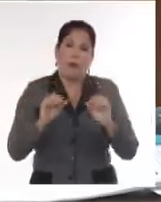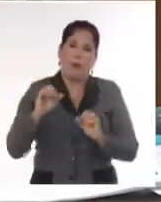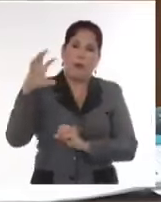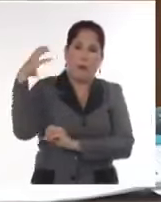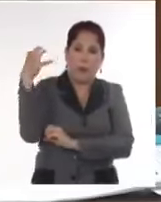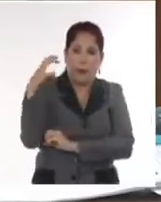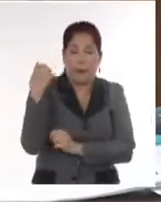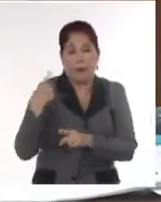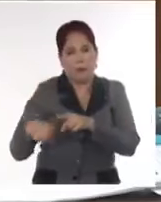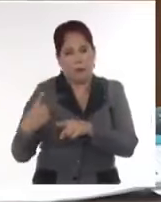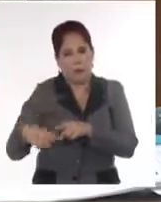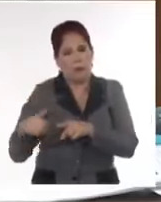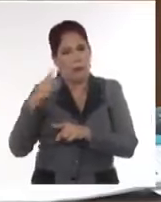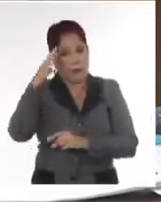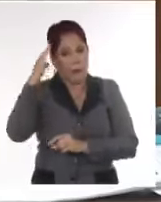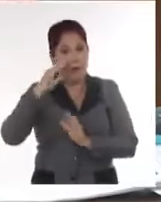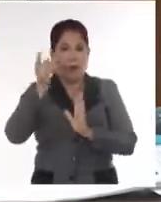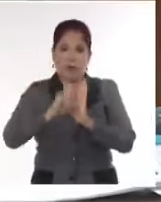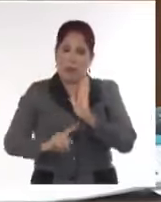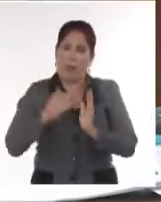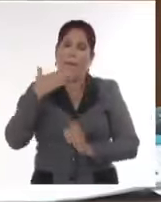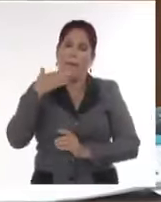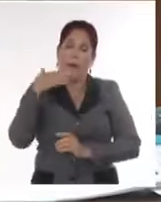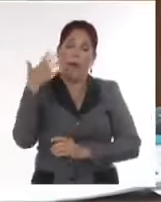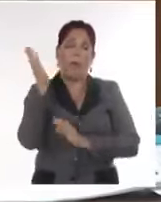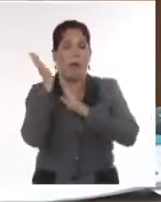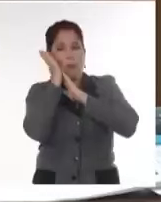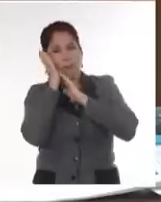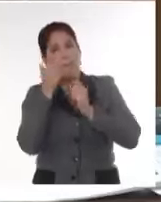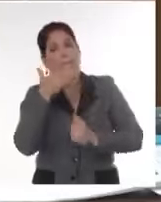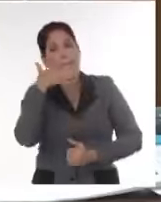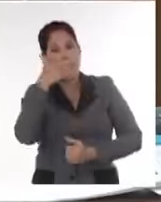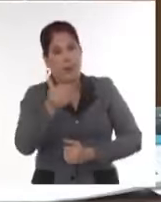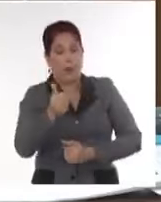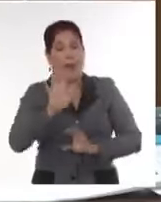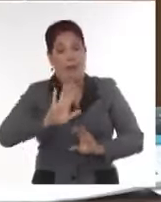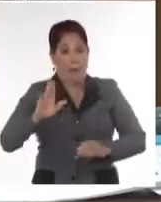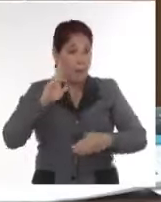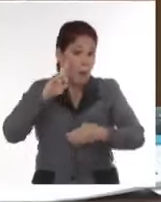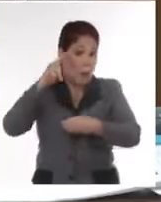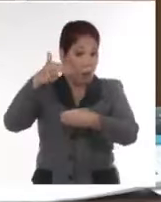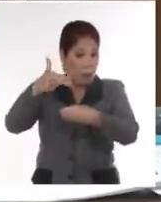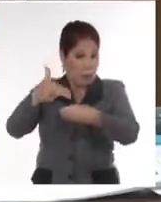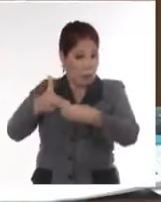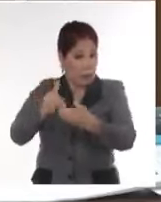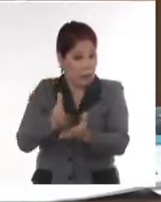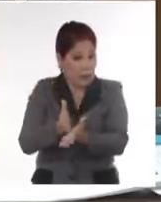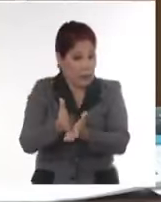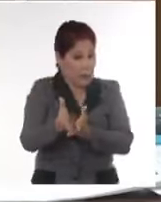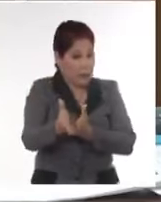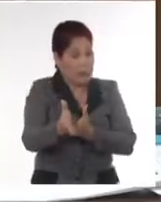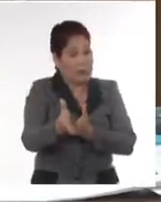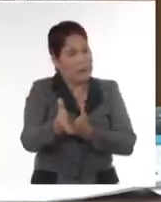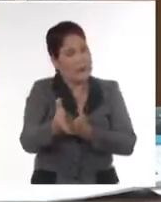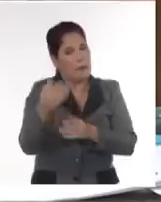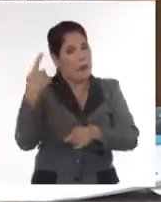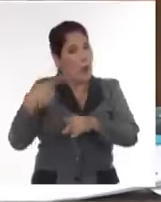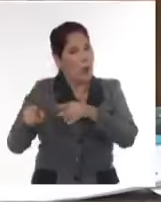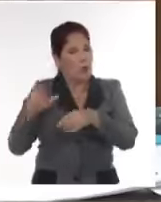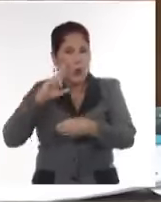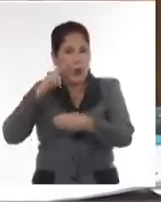Ya con cierta seguridad, una mejor estabilidad en el diésel, no así en el fuel, que sí